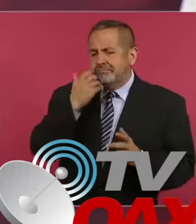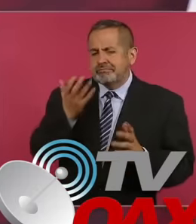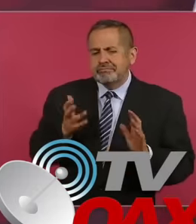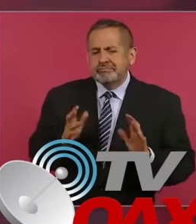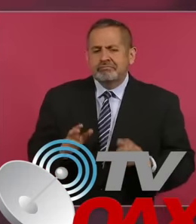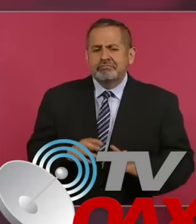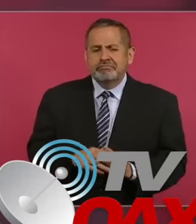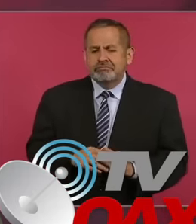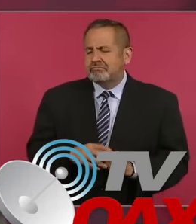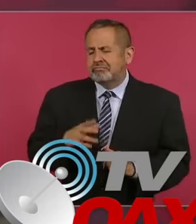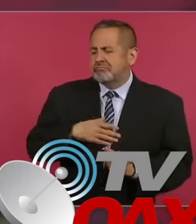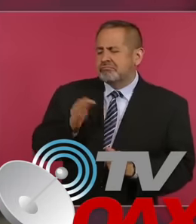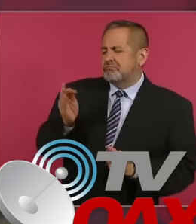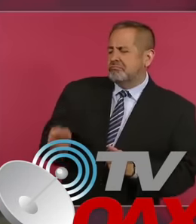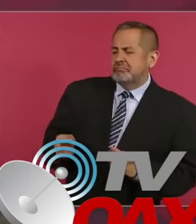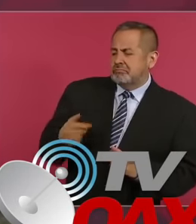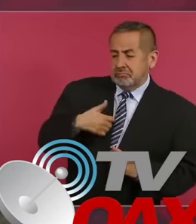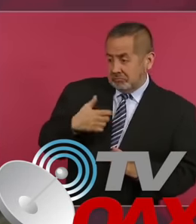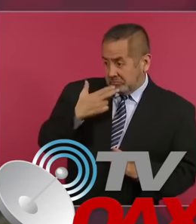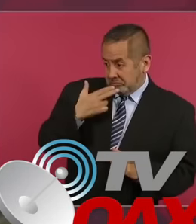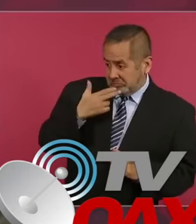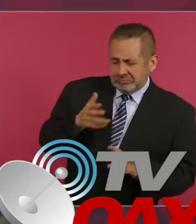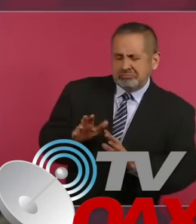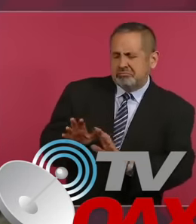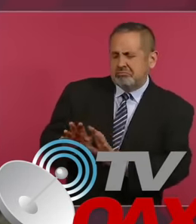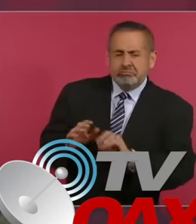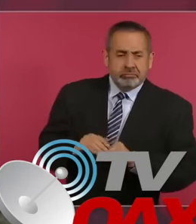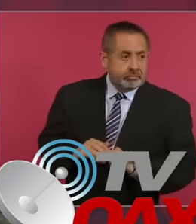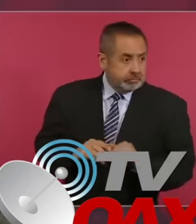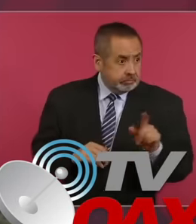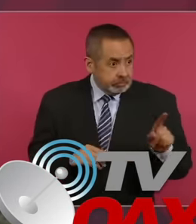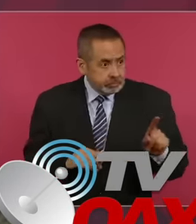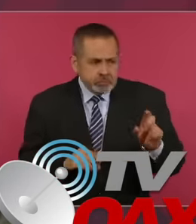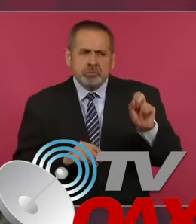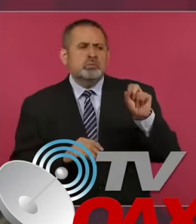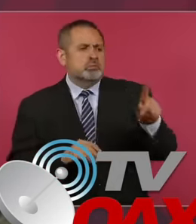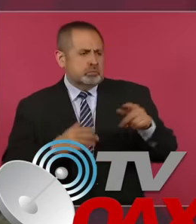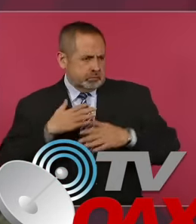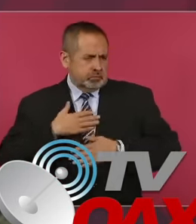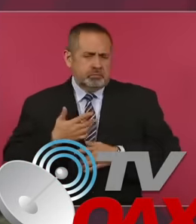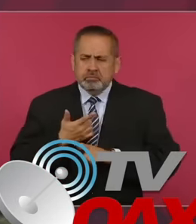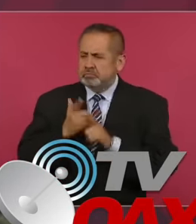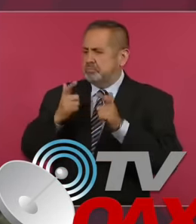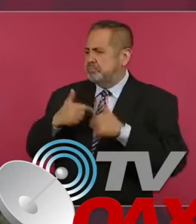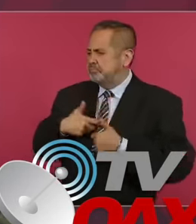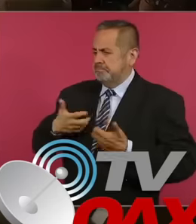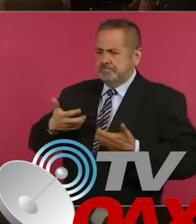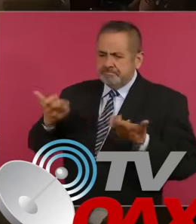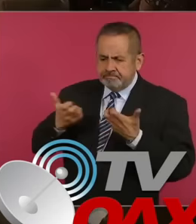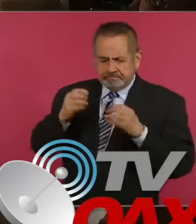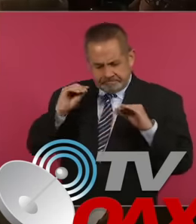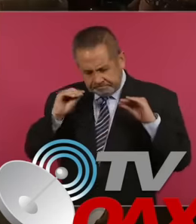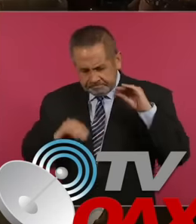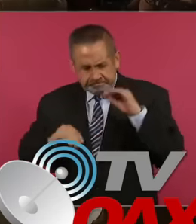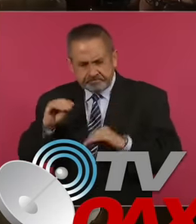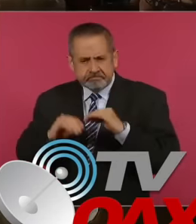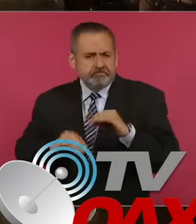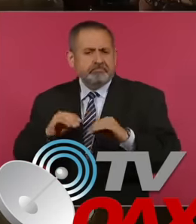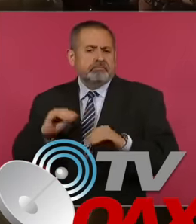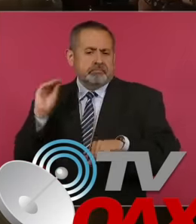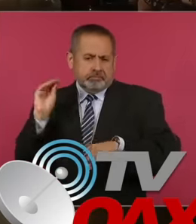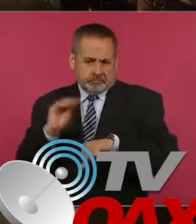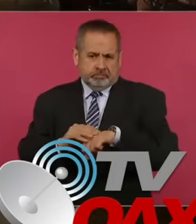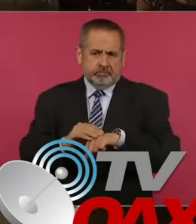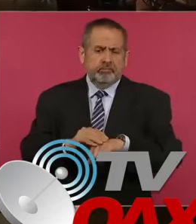no aceptaran, entonces quedaríamos en libertad para que